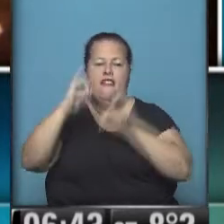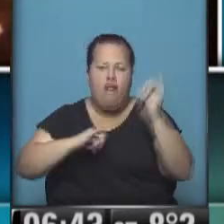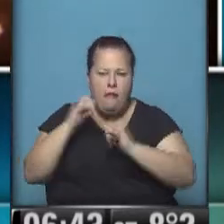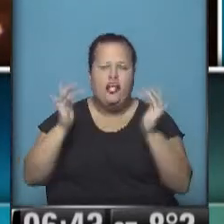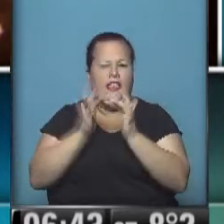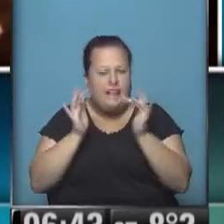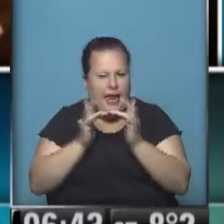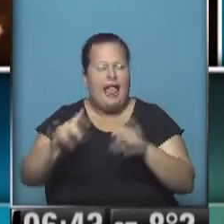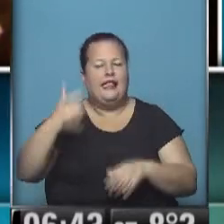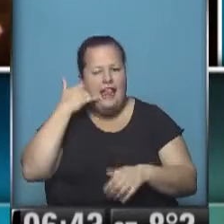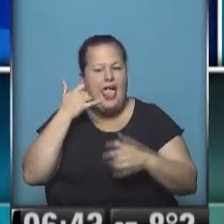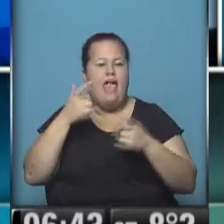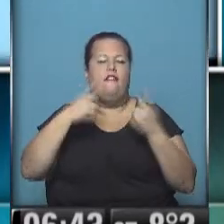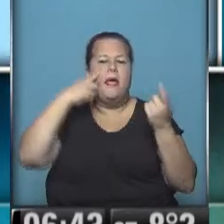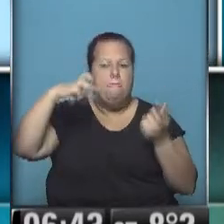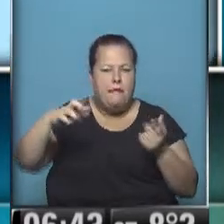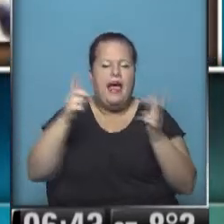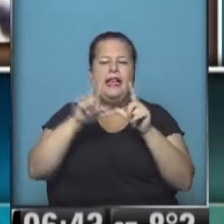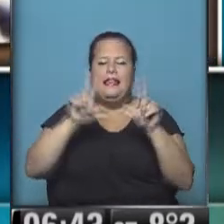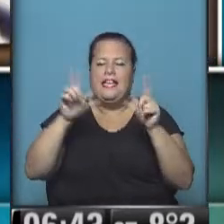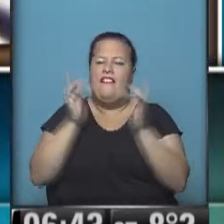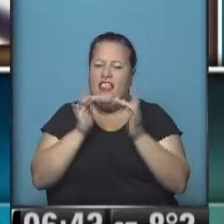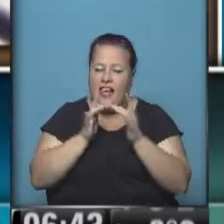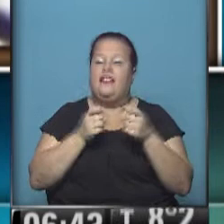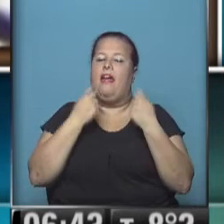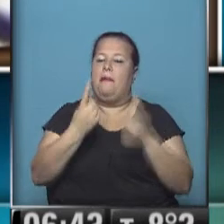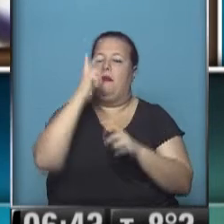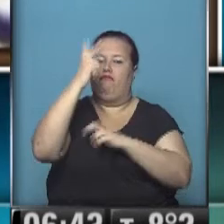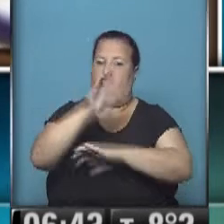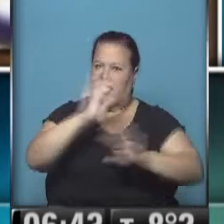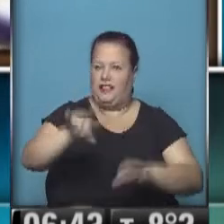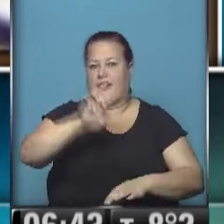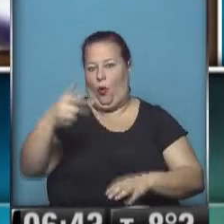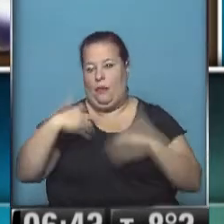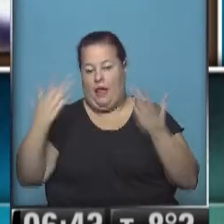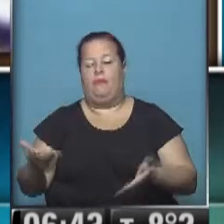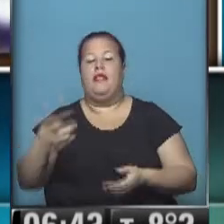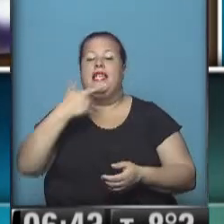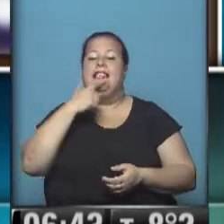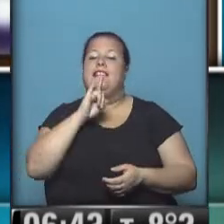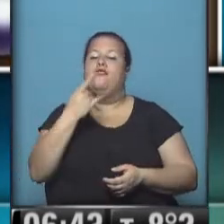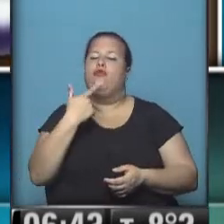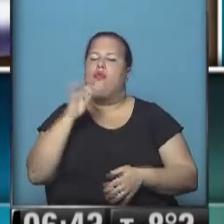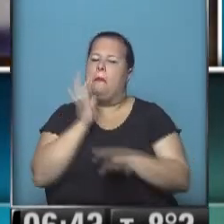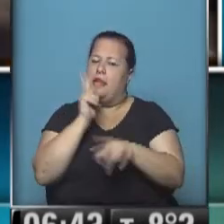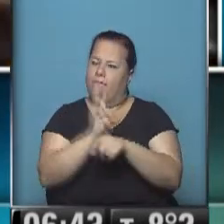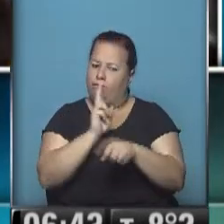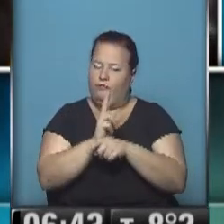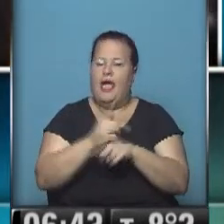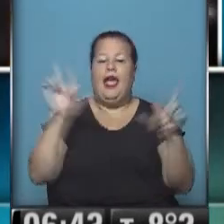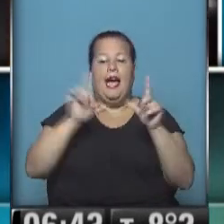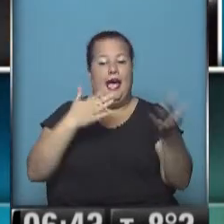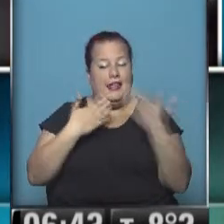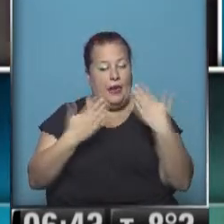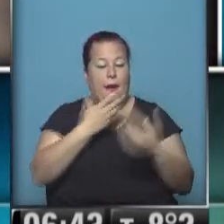e internet telefonía ip y tv digital que ya ofrece el primer satélite stiusso estaría siendo protegido en una entrevista televisiva